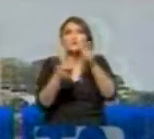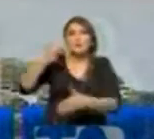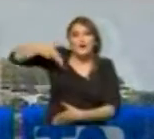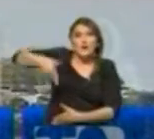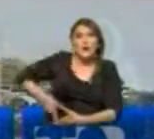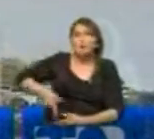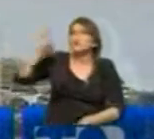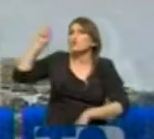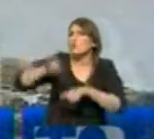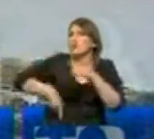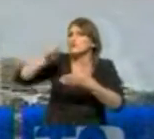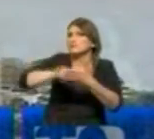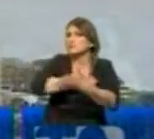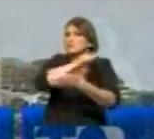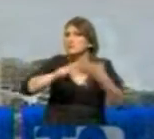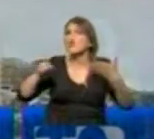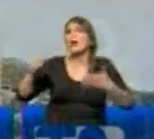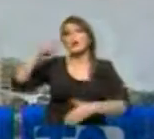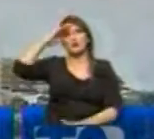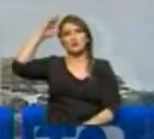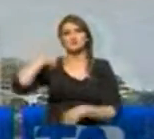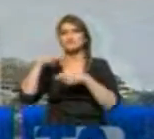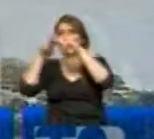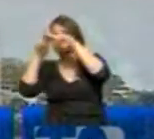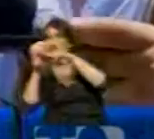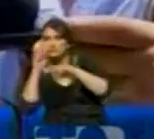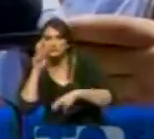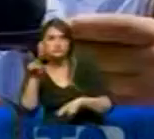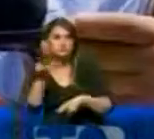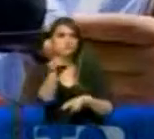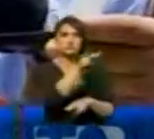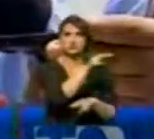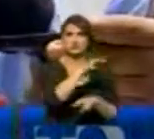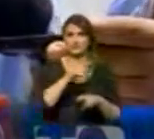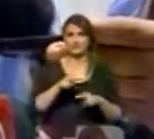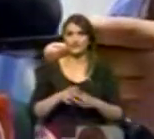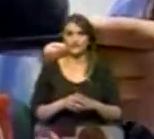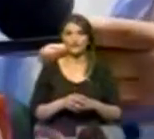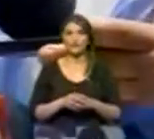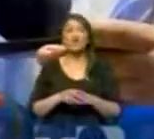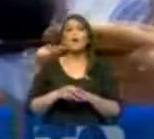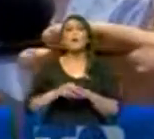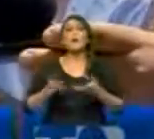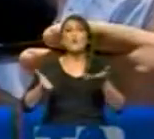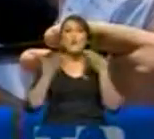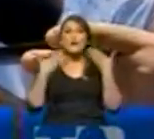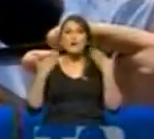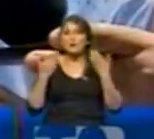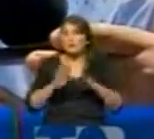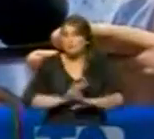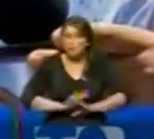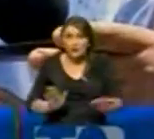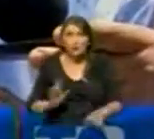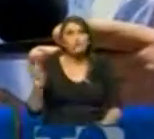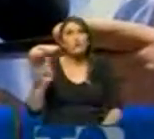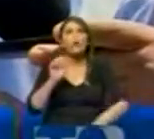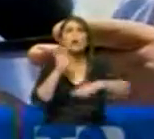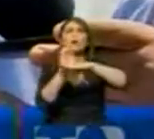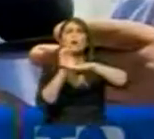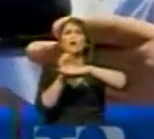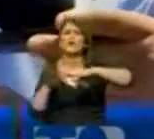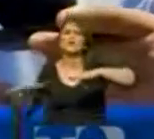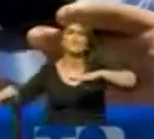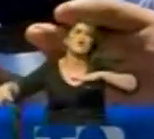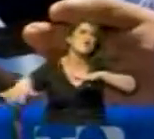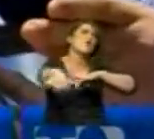madrugada, en este primer día de intervención, harán lo mismo en Durán. Pero no es solo en Guayaquil, es a nivel nacional. Y en demás provincias del país estaremos verificando que esto